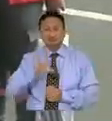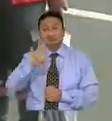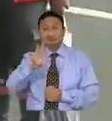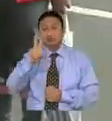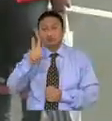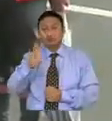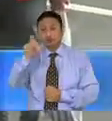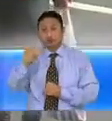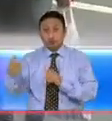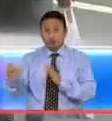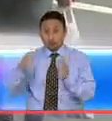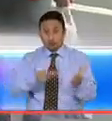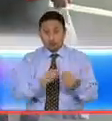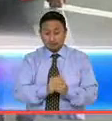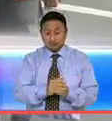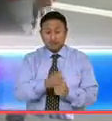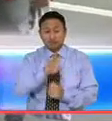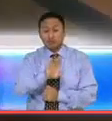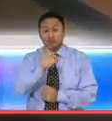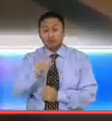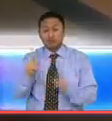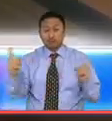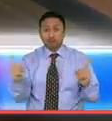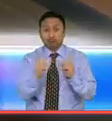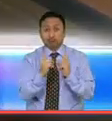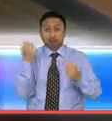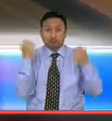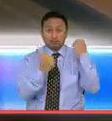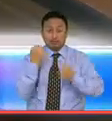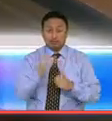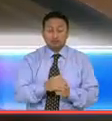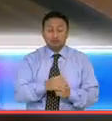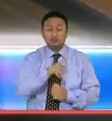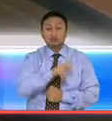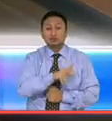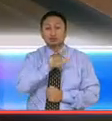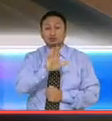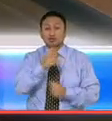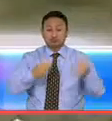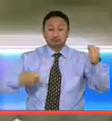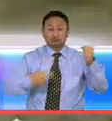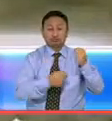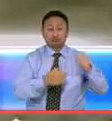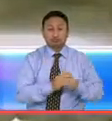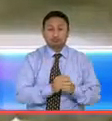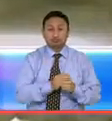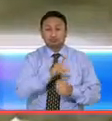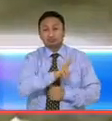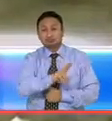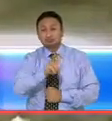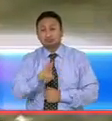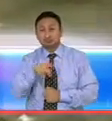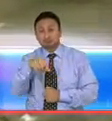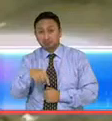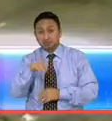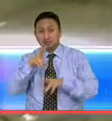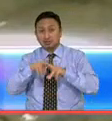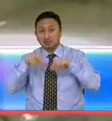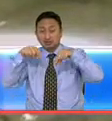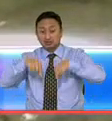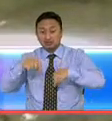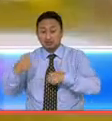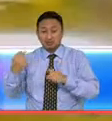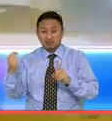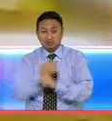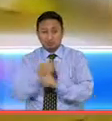homicidios, 49 responden a violencia interpersonal. De los 49, 34 han sido con arma blanca, 22 casos están relacionados con violencia